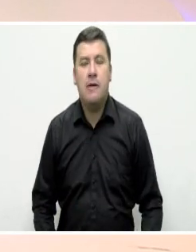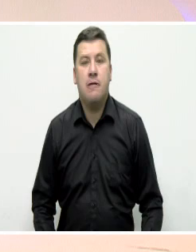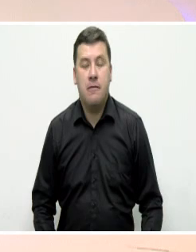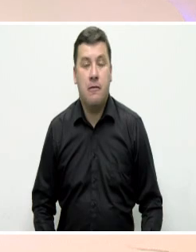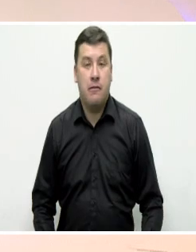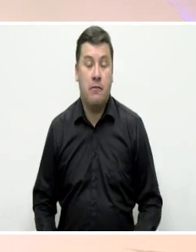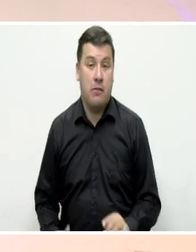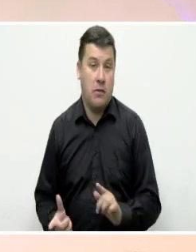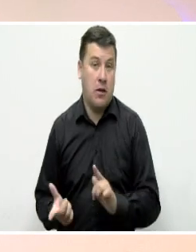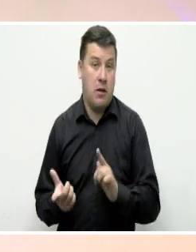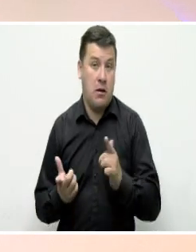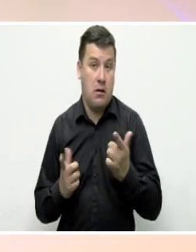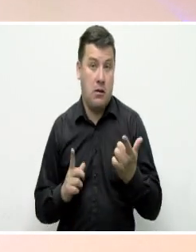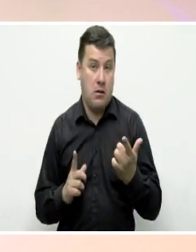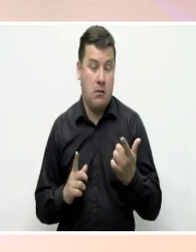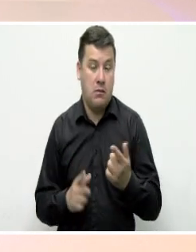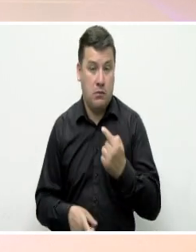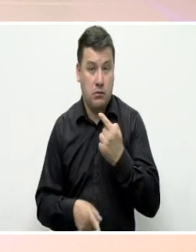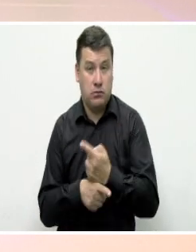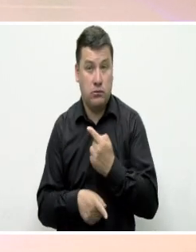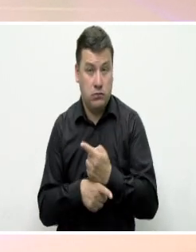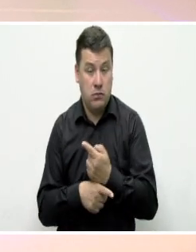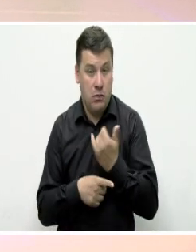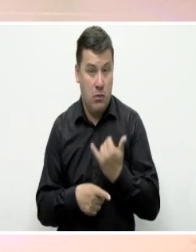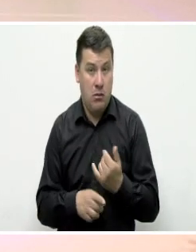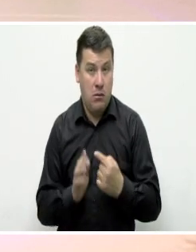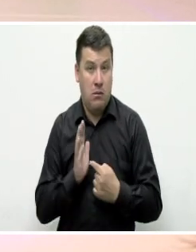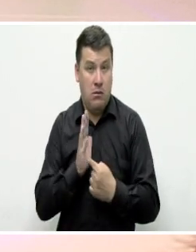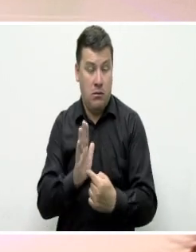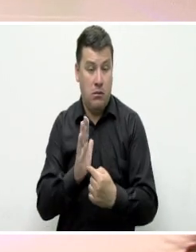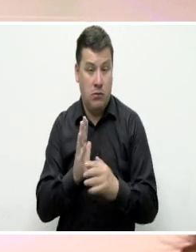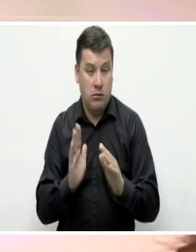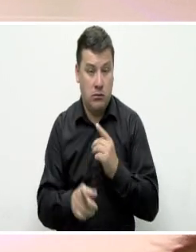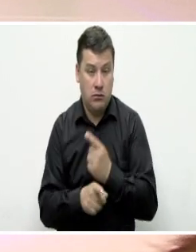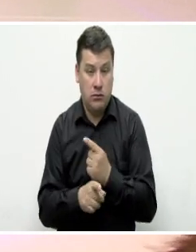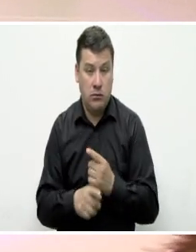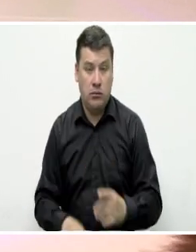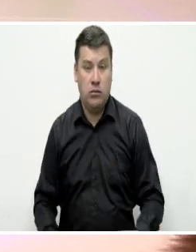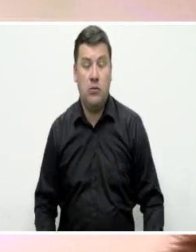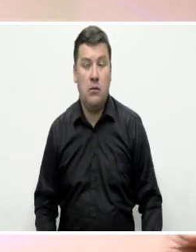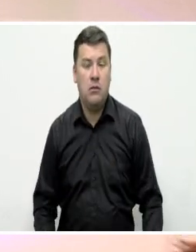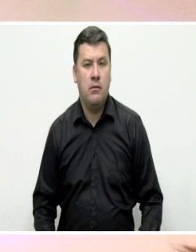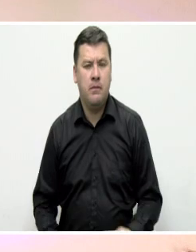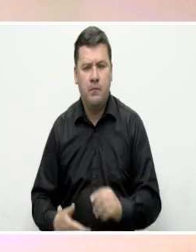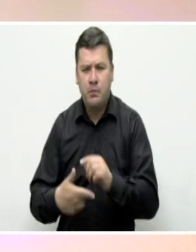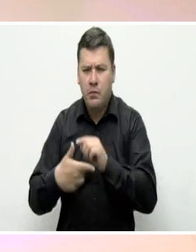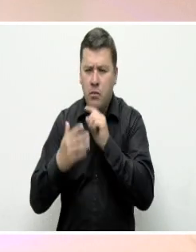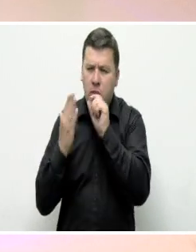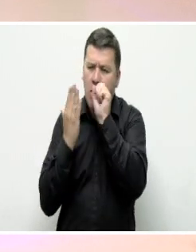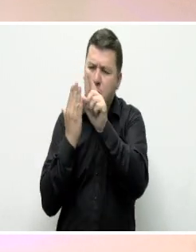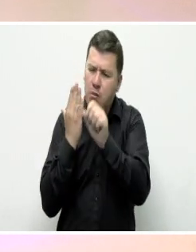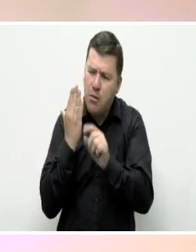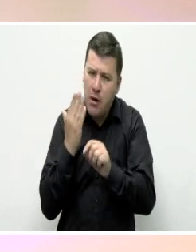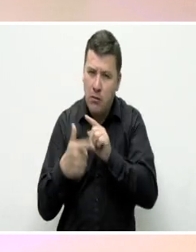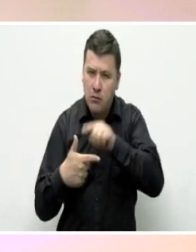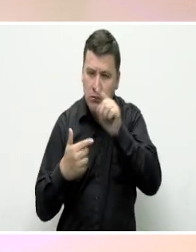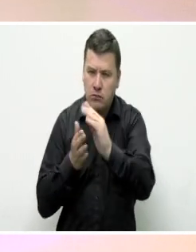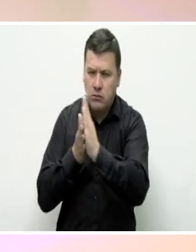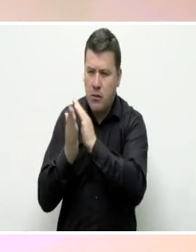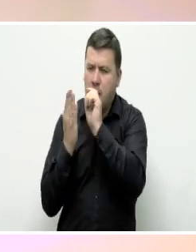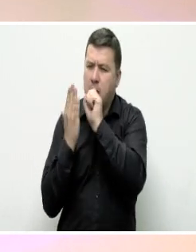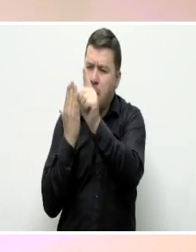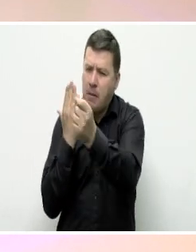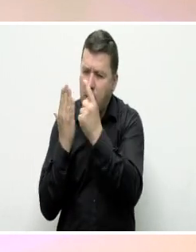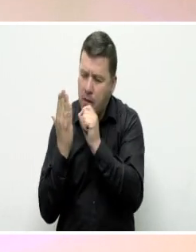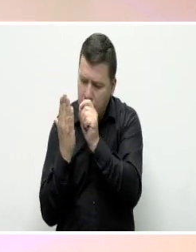Y ya que estamos justamente con los datos de las encuestas, vamos